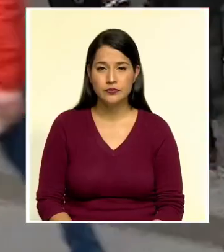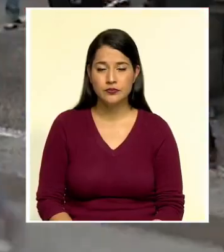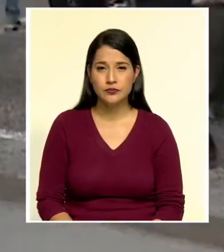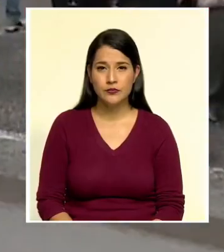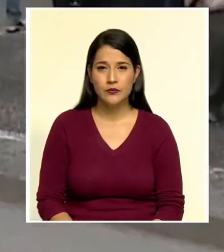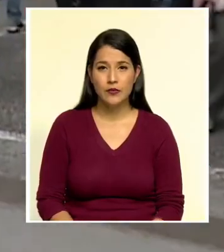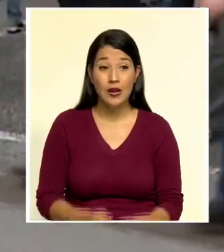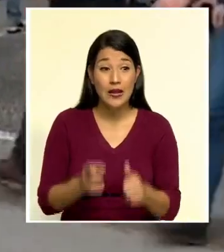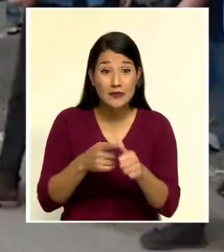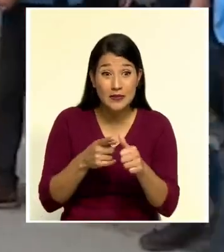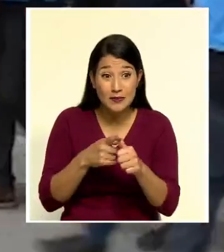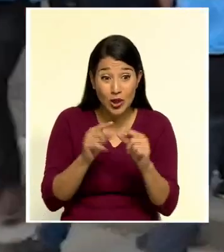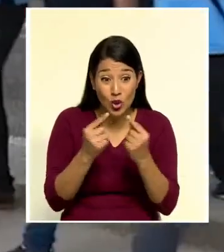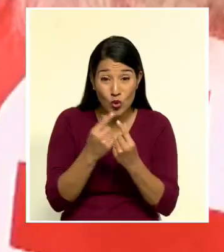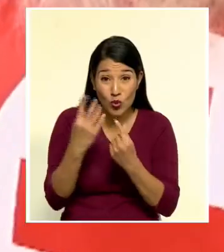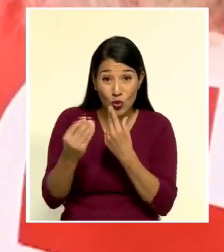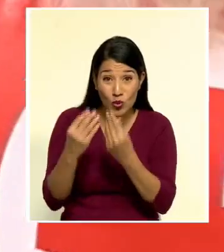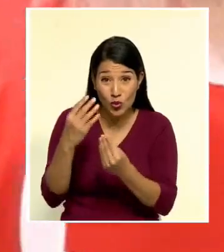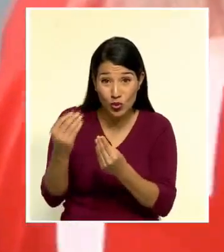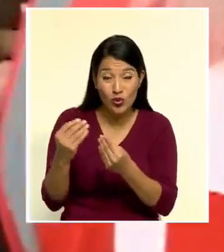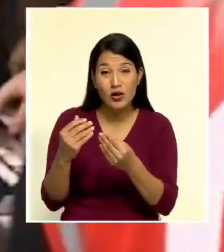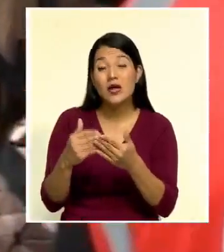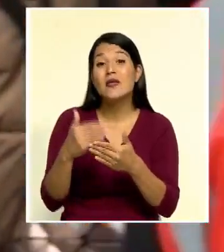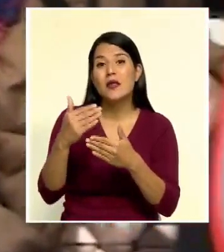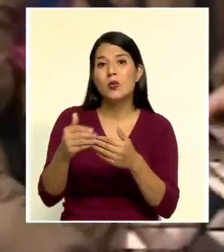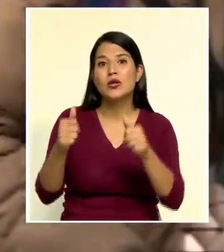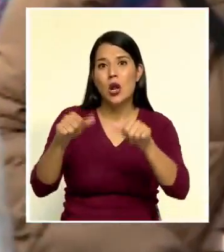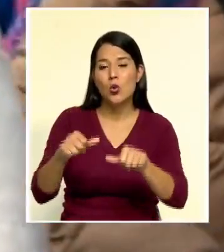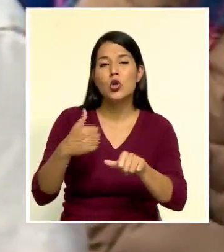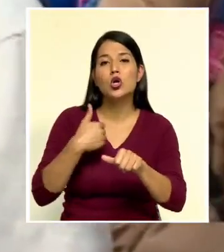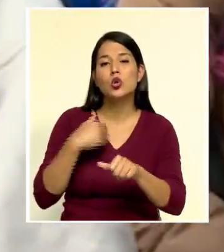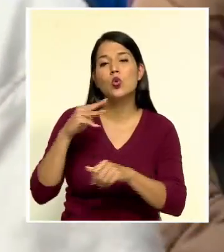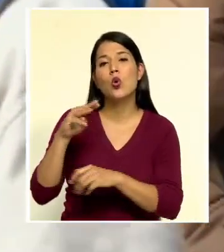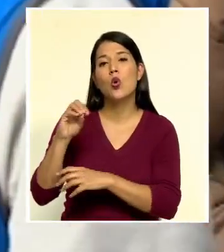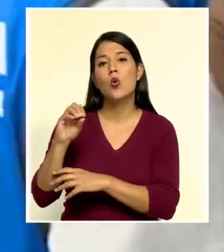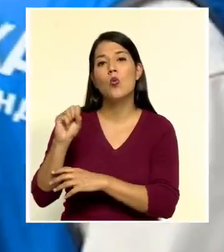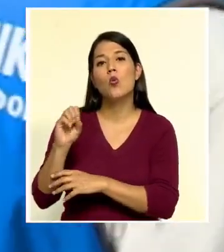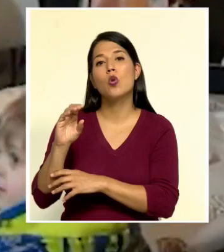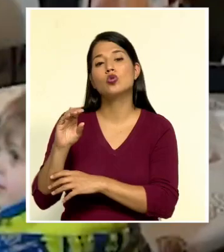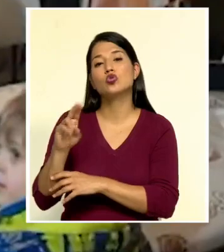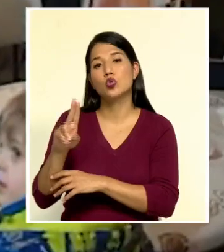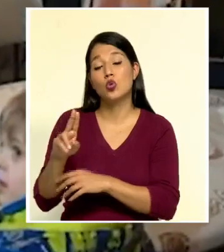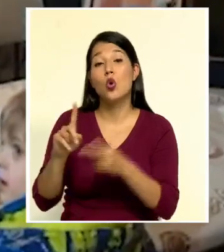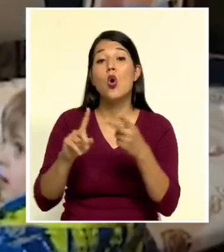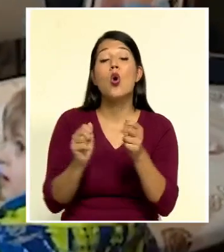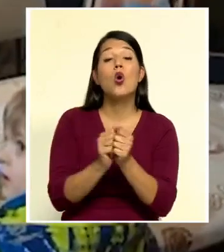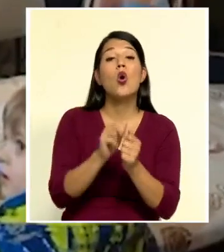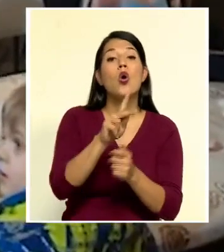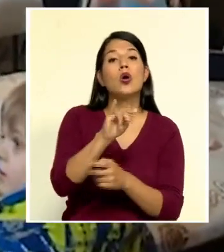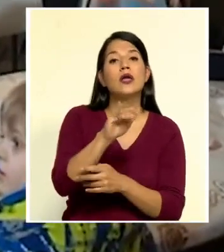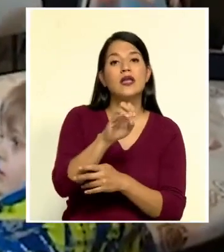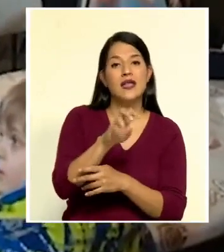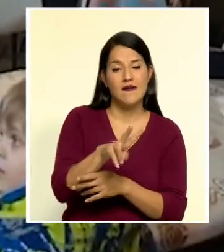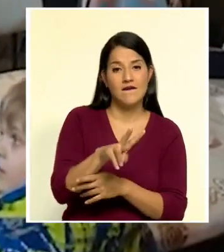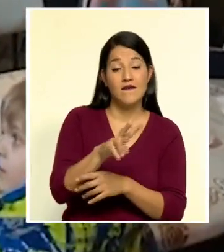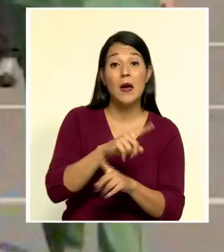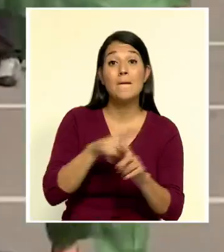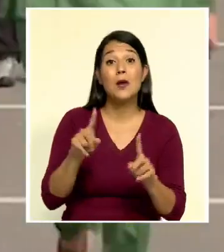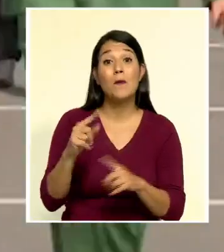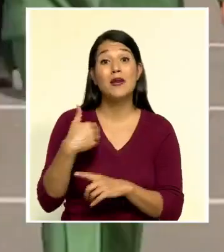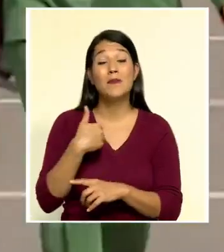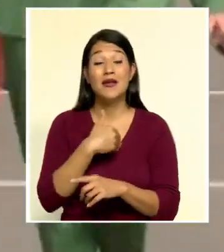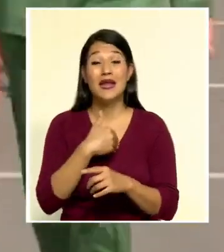Las primeras evacuaciones tienen lugar después del acuerdo alcanzado entre Moscú y Kiev con la mediación de la ONU, aunque la viceprimera ministra de Ucrania, Irina